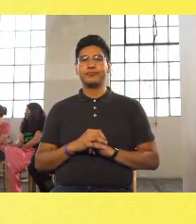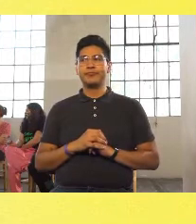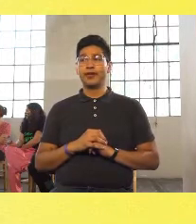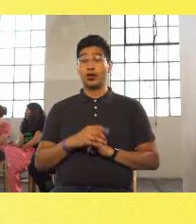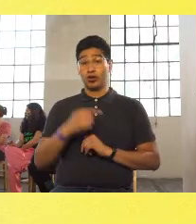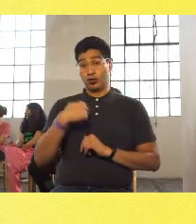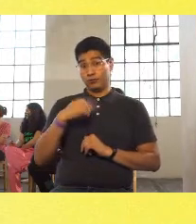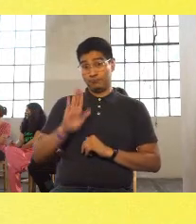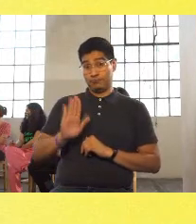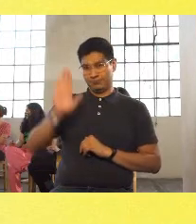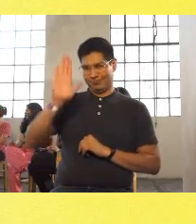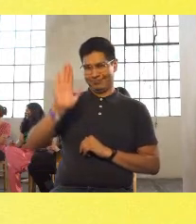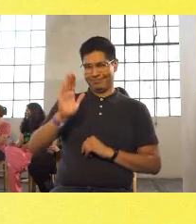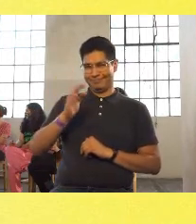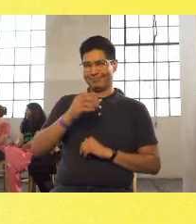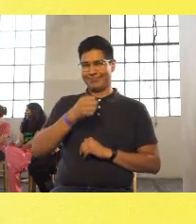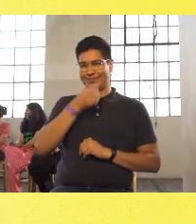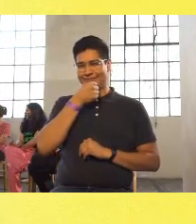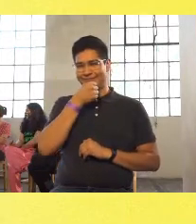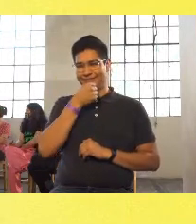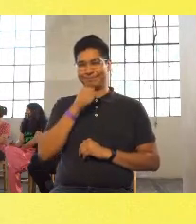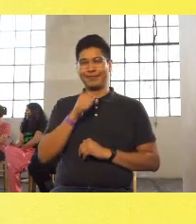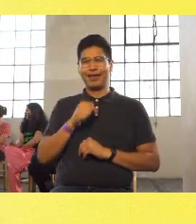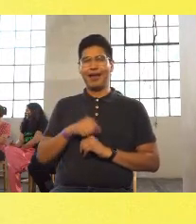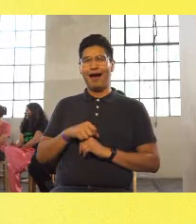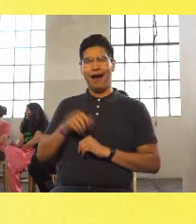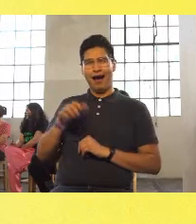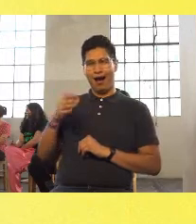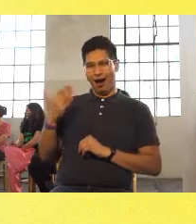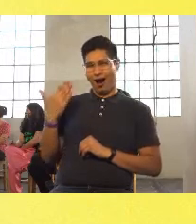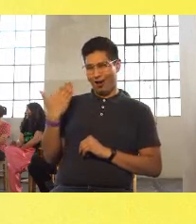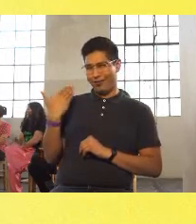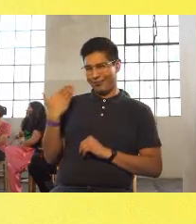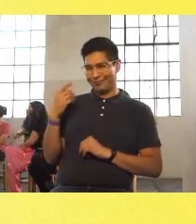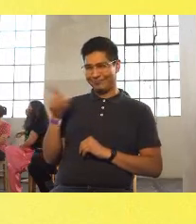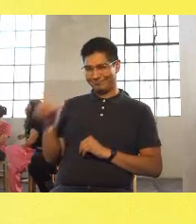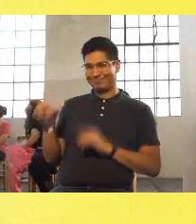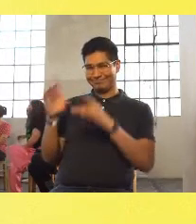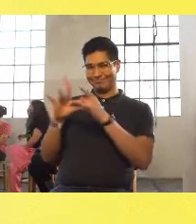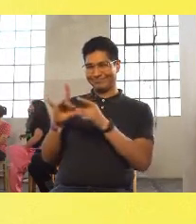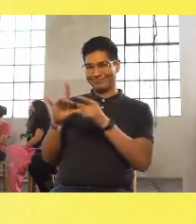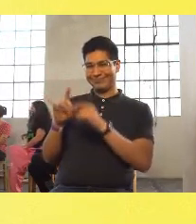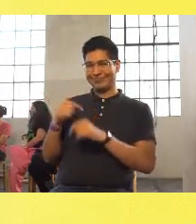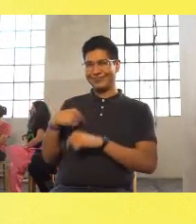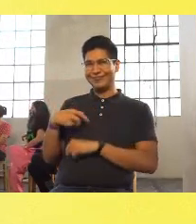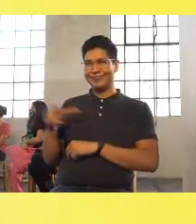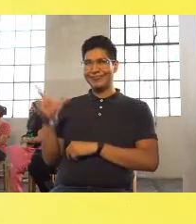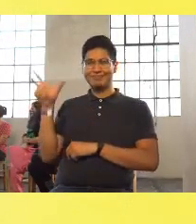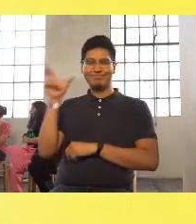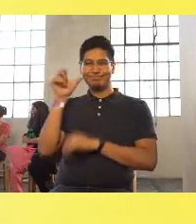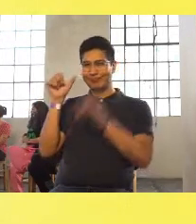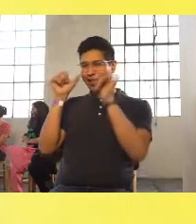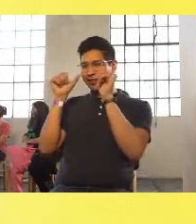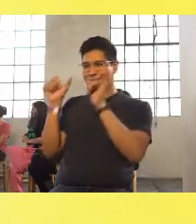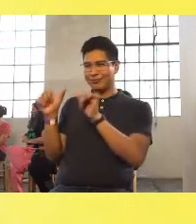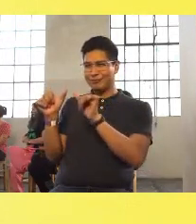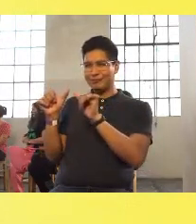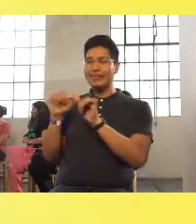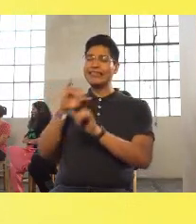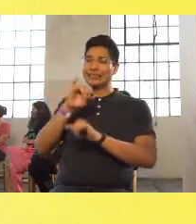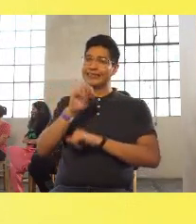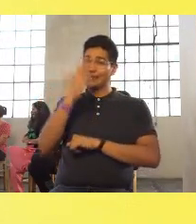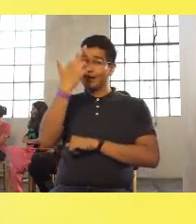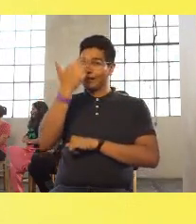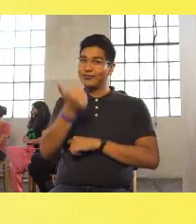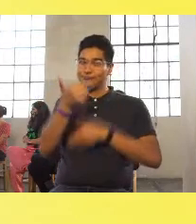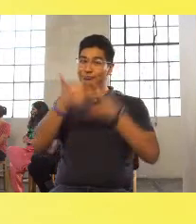algo rápido? Es que como que ahorita que dijiste eso de la, como la perfección, pues, ¿no? Y como que yo también creo que siempre todos los procesos son como